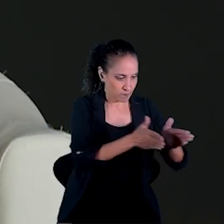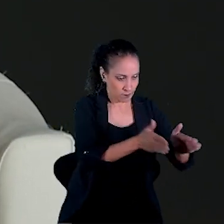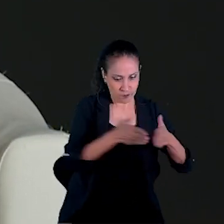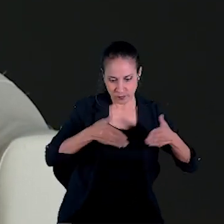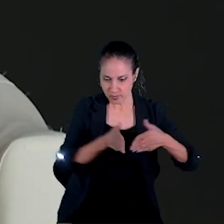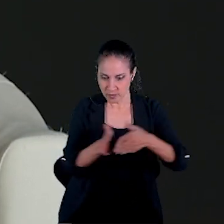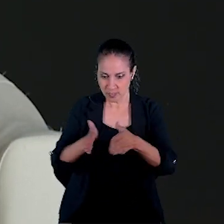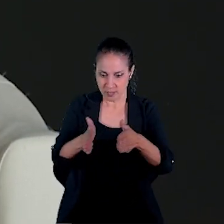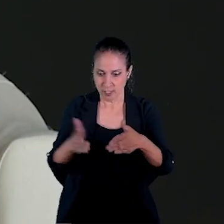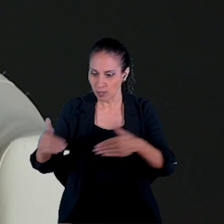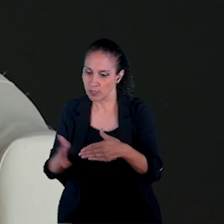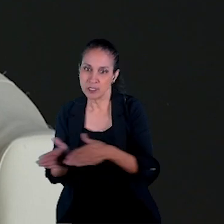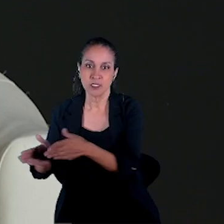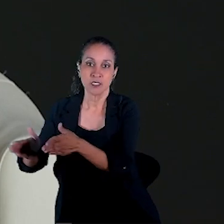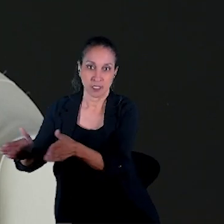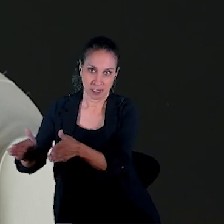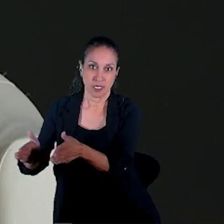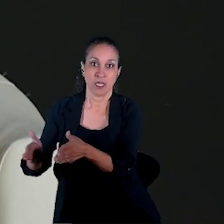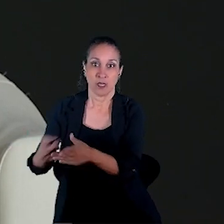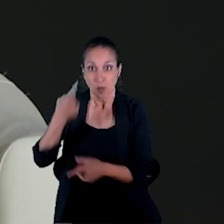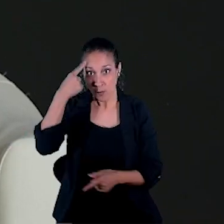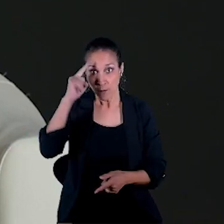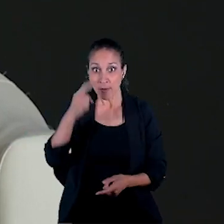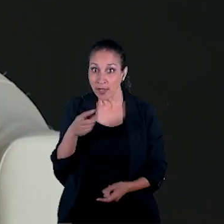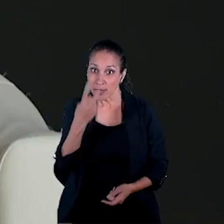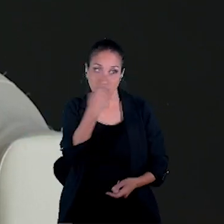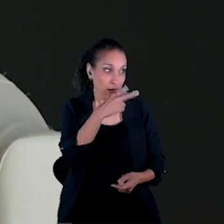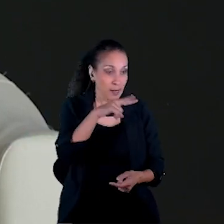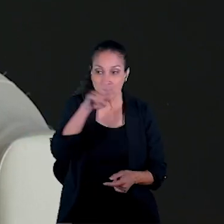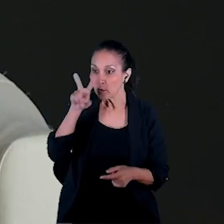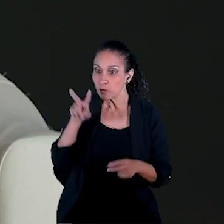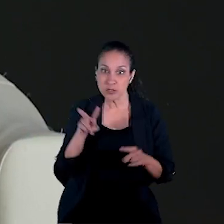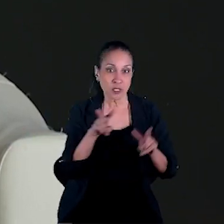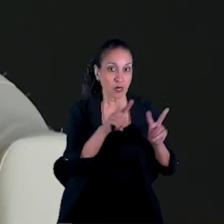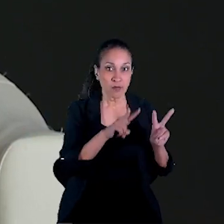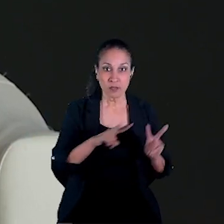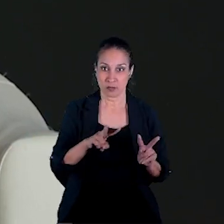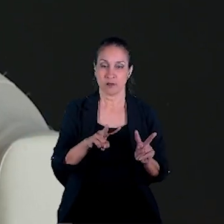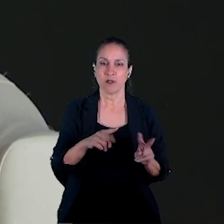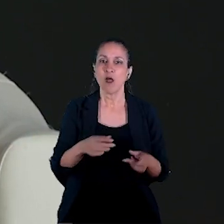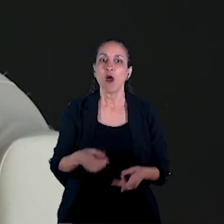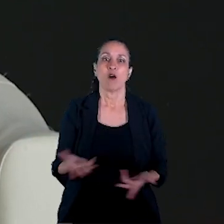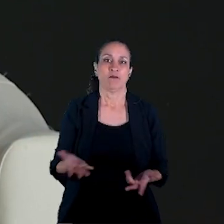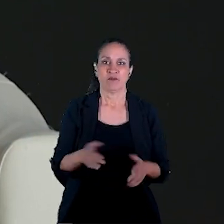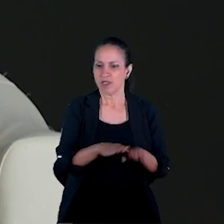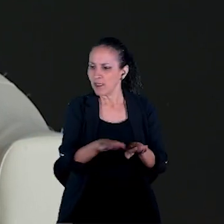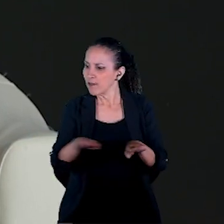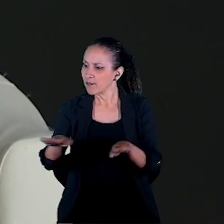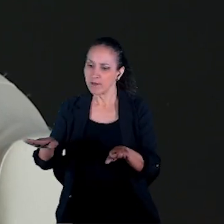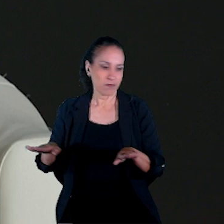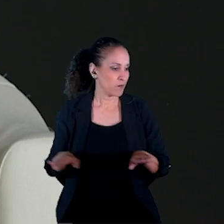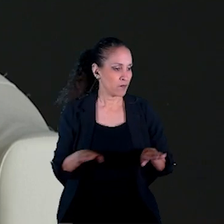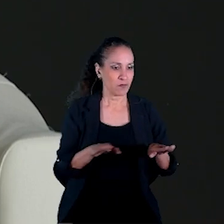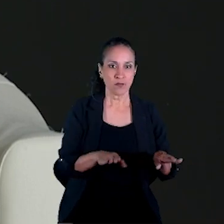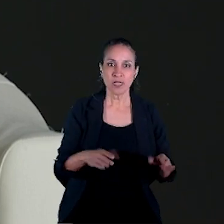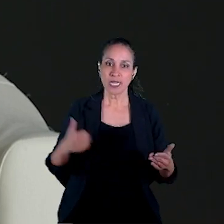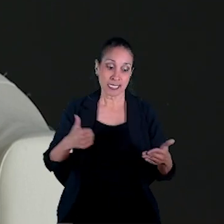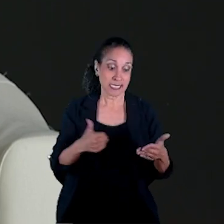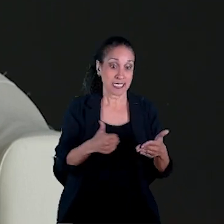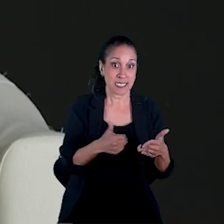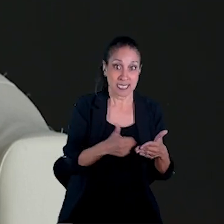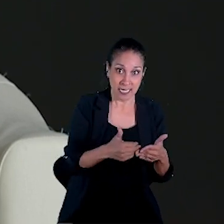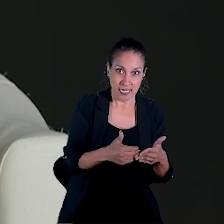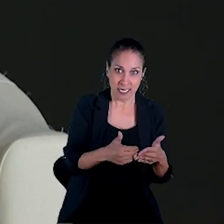son son fincas muy cercanas a el área del parque internacional de amistad el parque nacional volcán baru